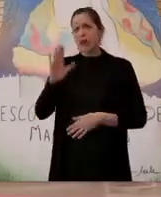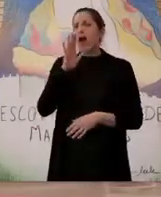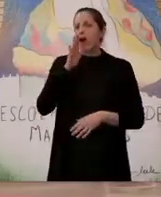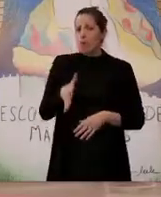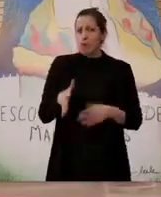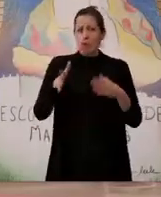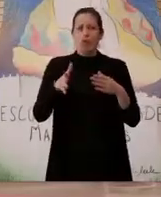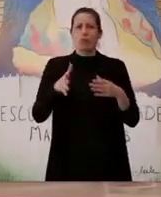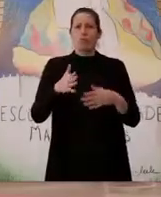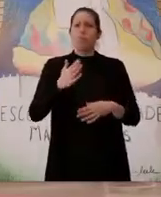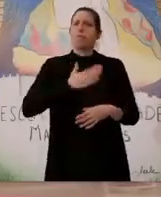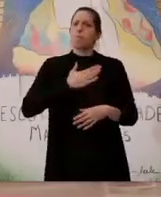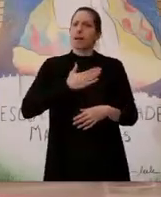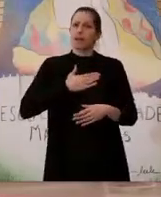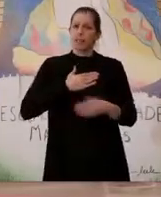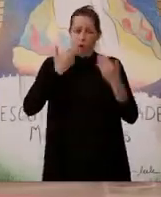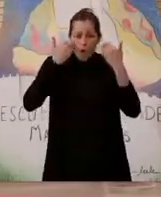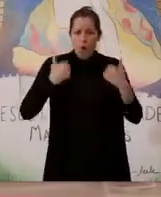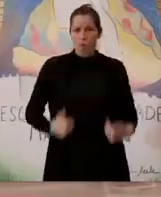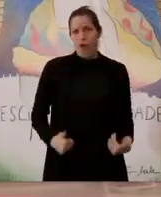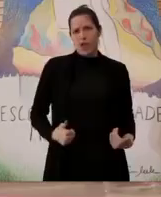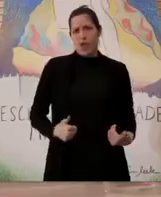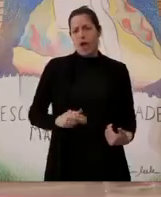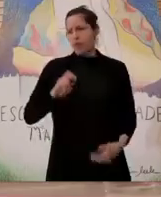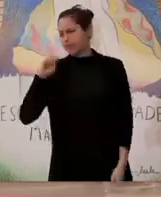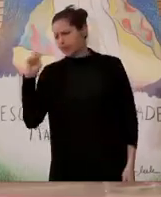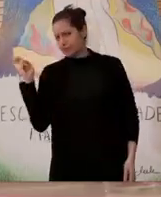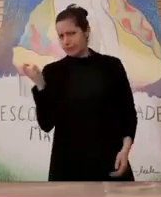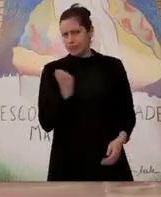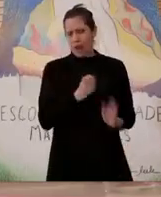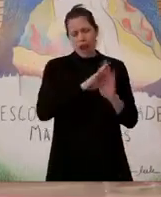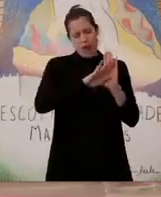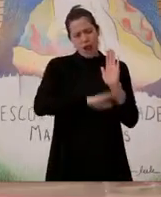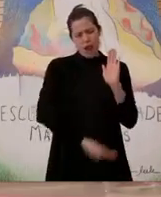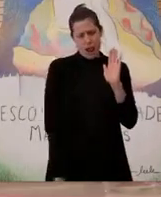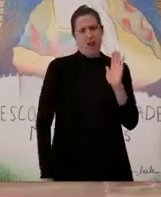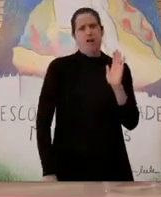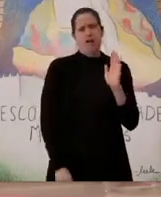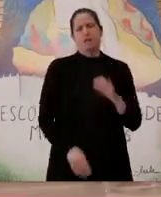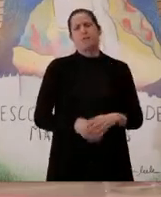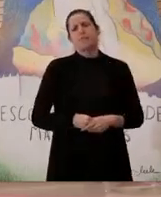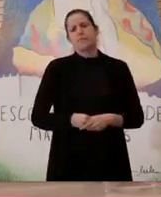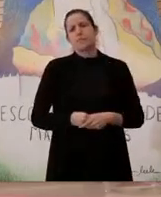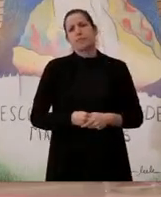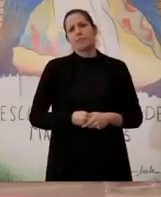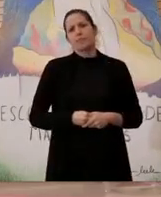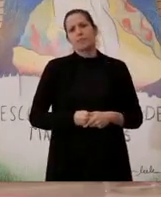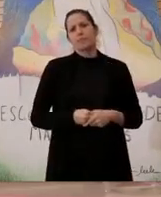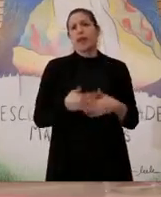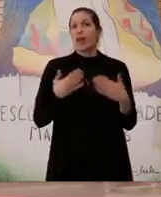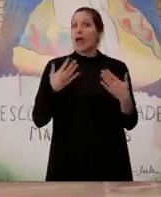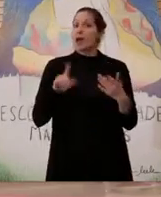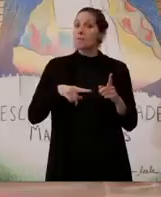ser capital cultural bueno y no sigo porque si no se ha listado no acaba nunca Entonces eso si además